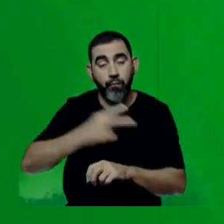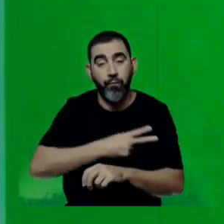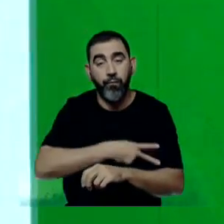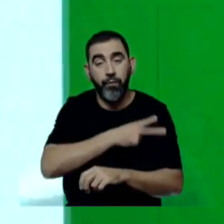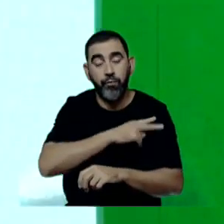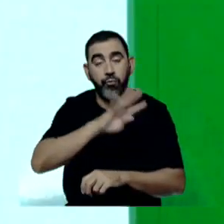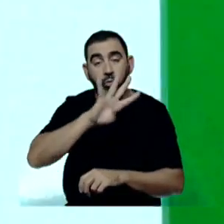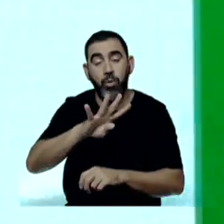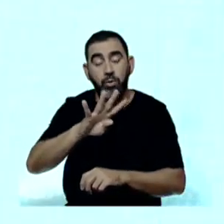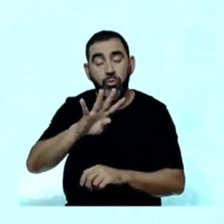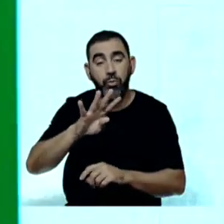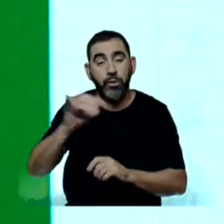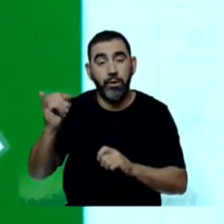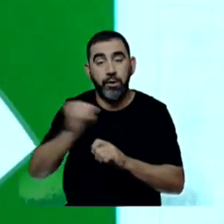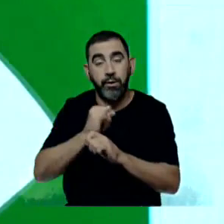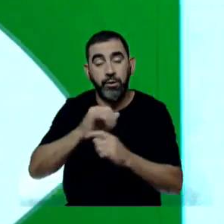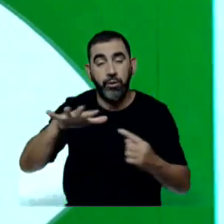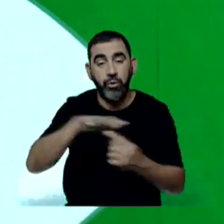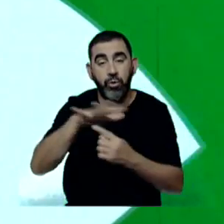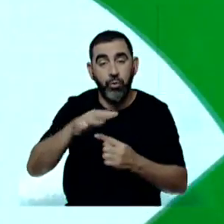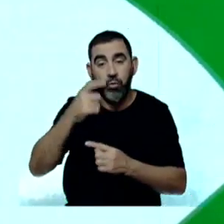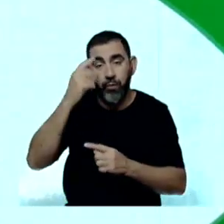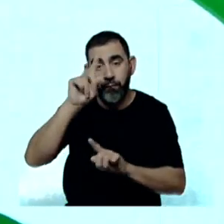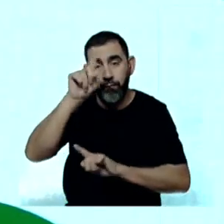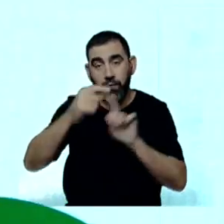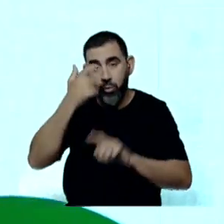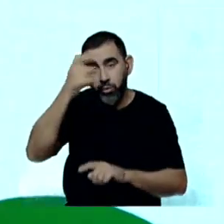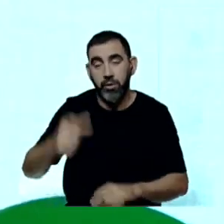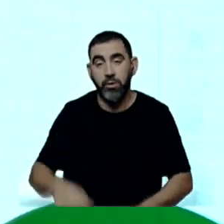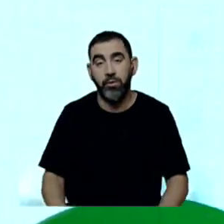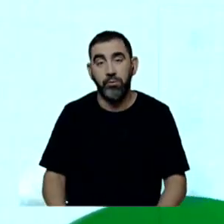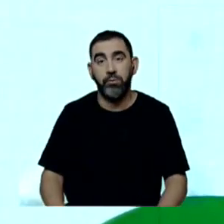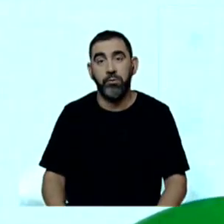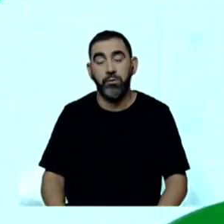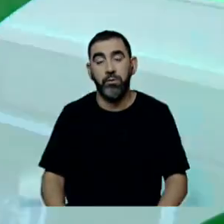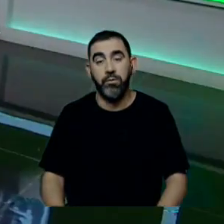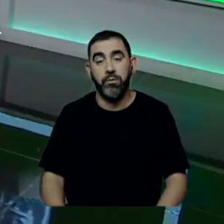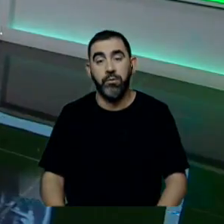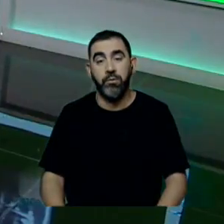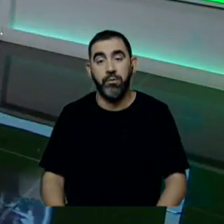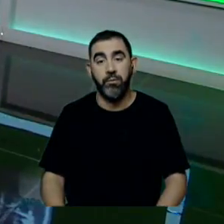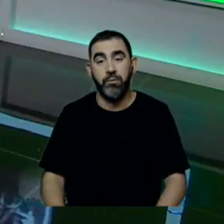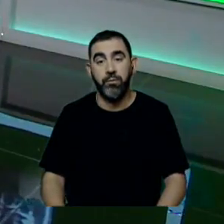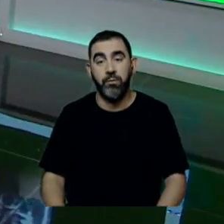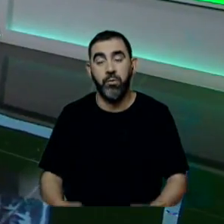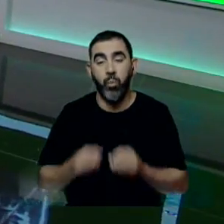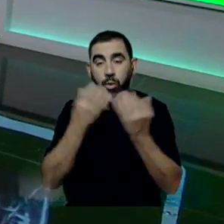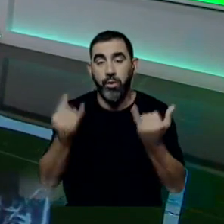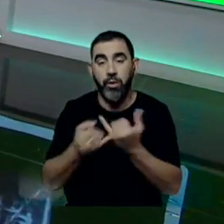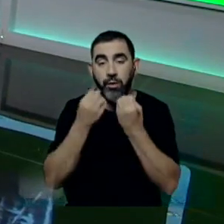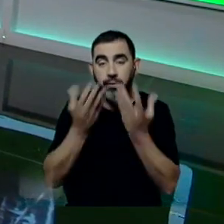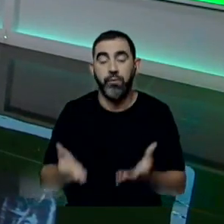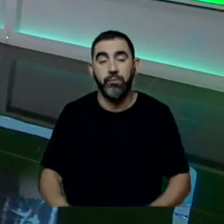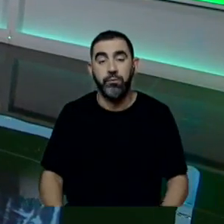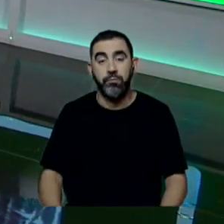del Instituto de Ecología y Ciencias Ambientales de Facultad de Ciencias. Marcel, bienvenido a MBD Noticias, buenos días. Buenos días, ¿qué tal? Bien,